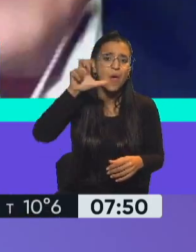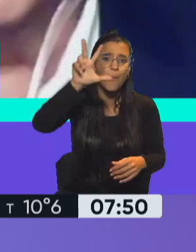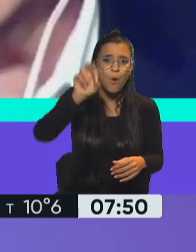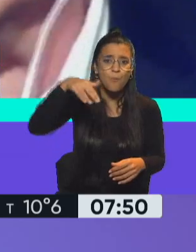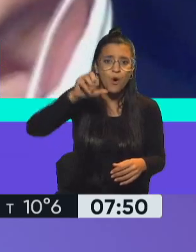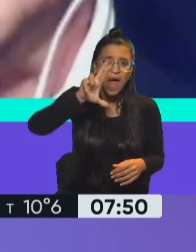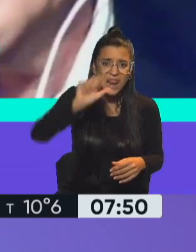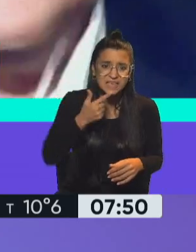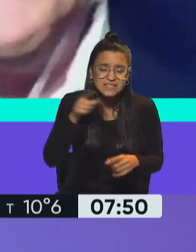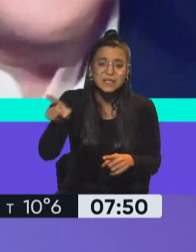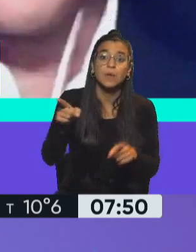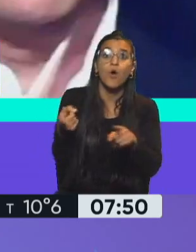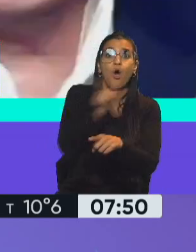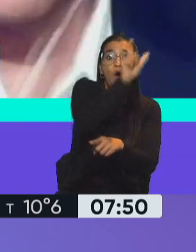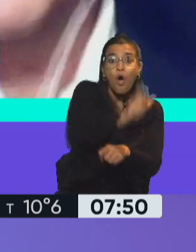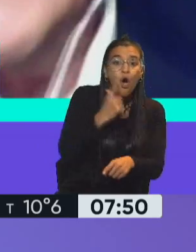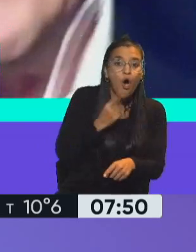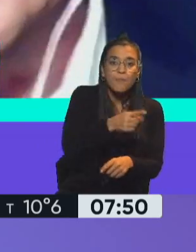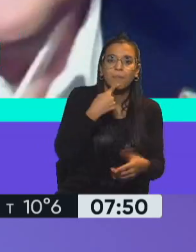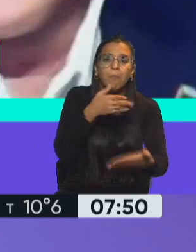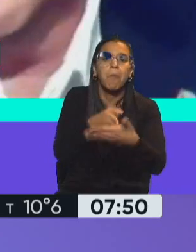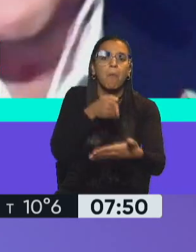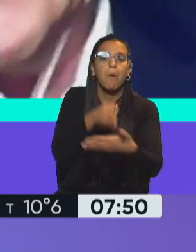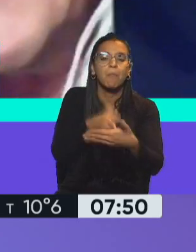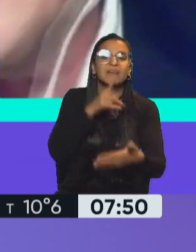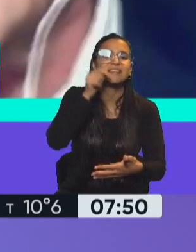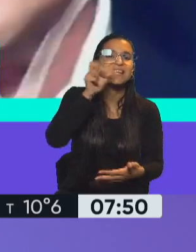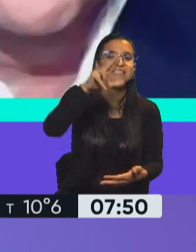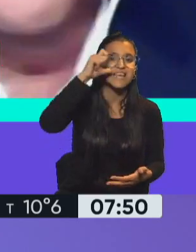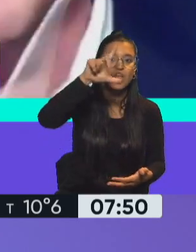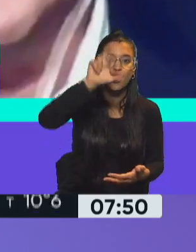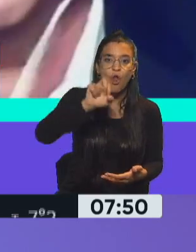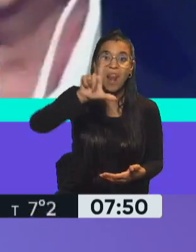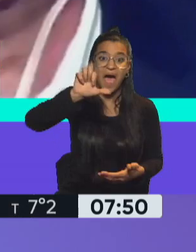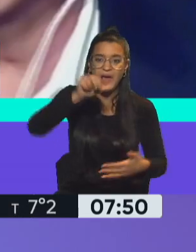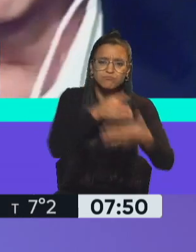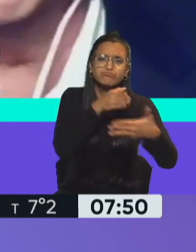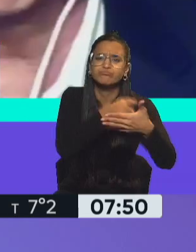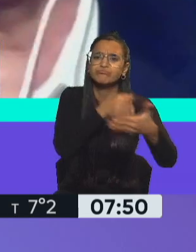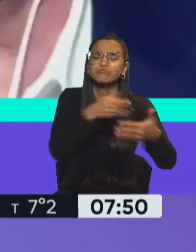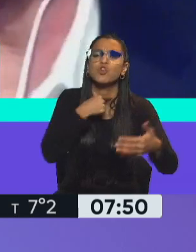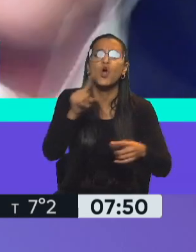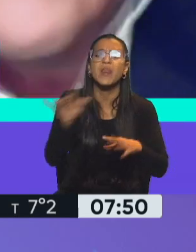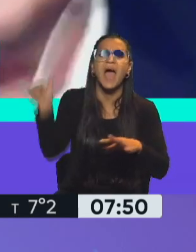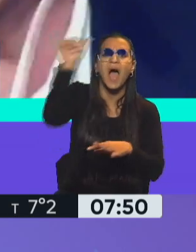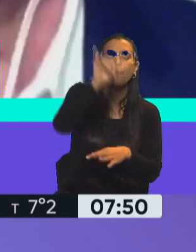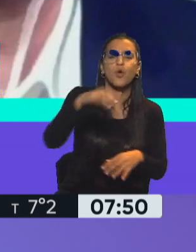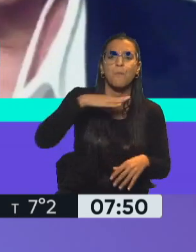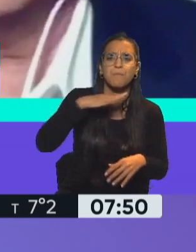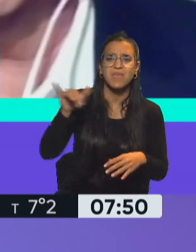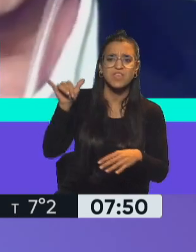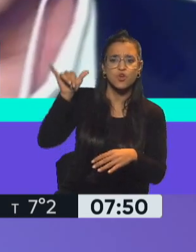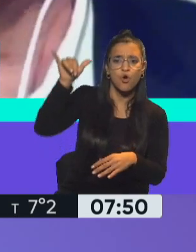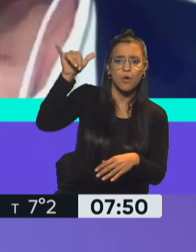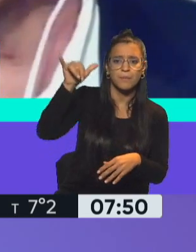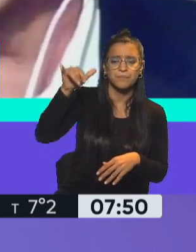este señor Tercero Lara era el que lo imposibilitaba, el que le ponía trabas, el que no permitía que el avión de México sobrevolara